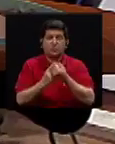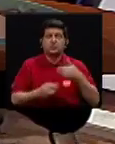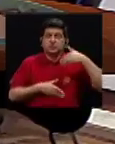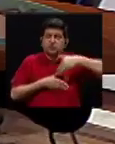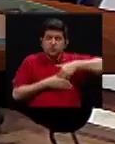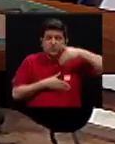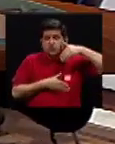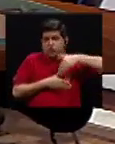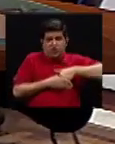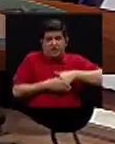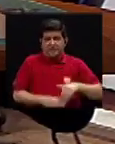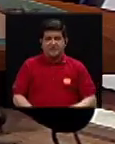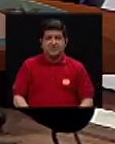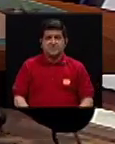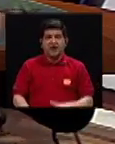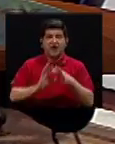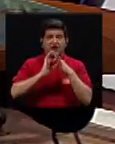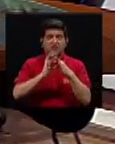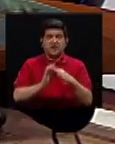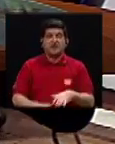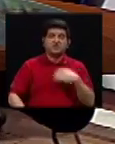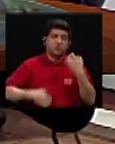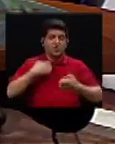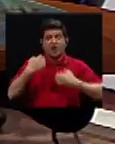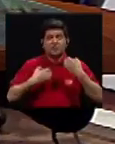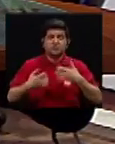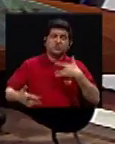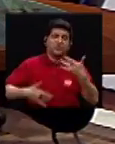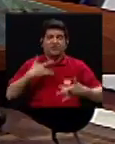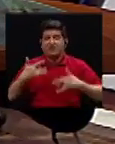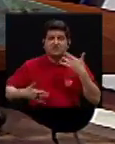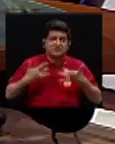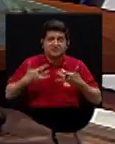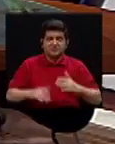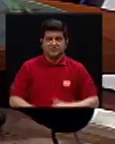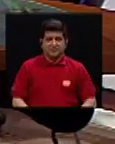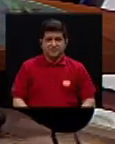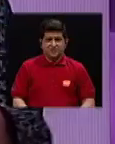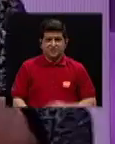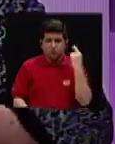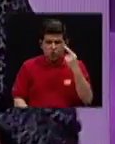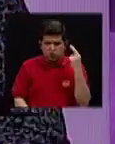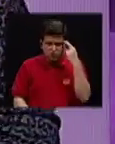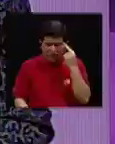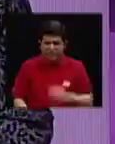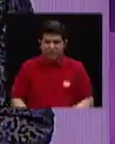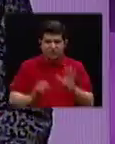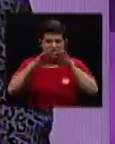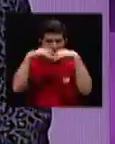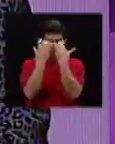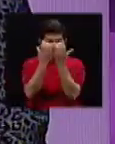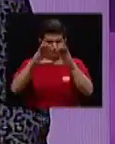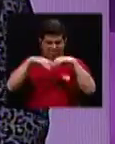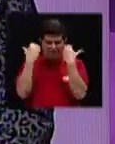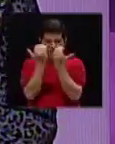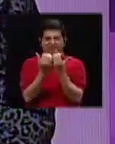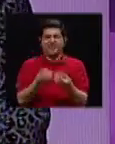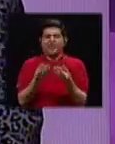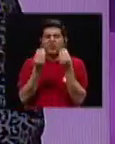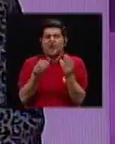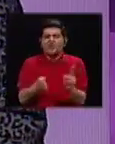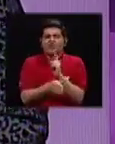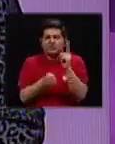o sea relacionados a las emociones A los sentimientos de ahí la categoría que se ha generalizado mucho entre las